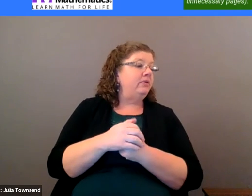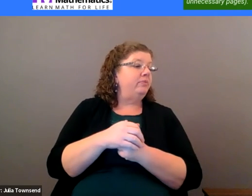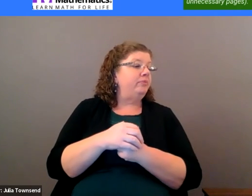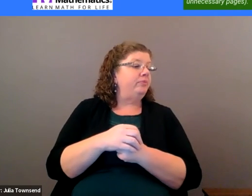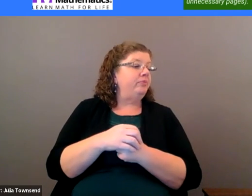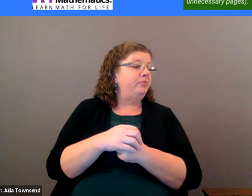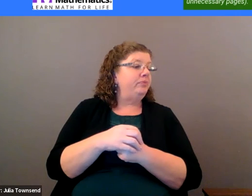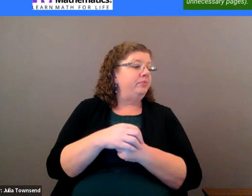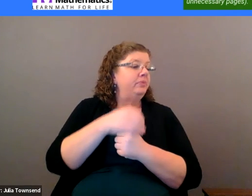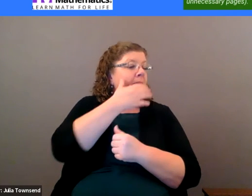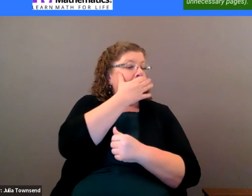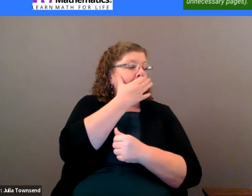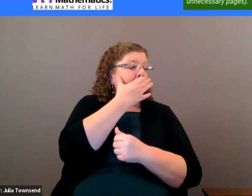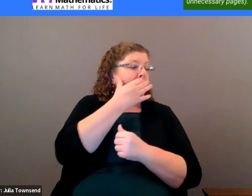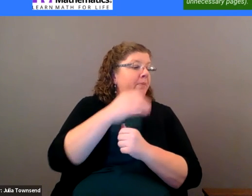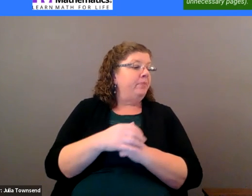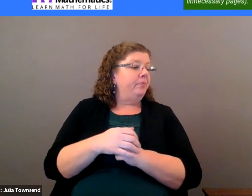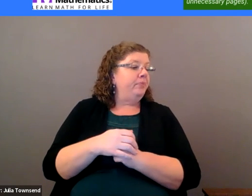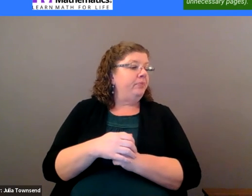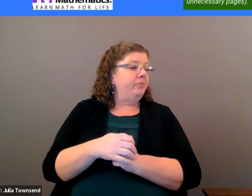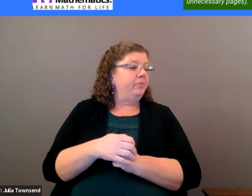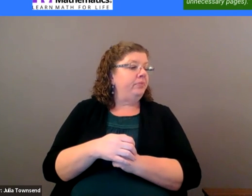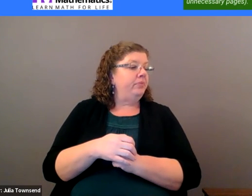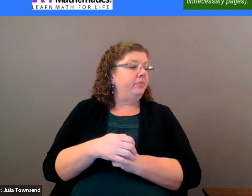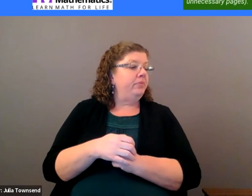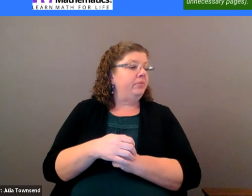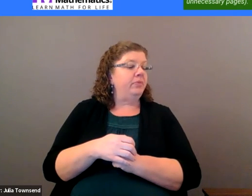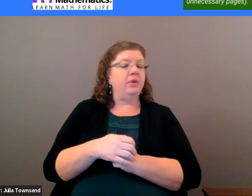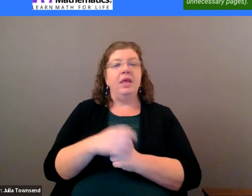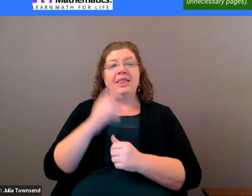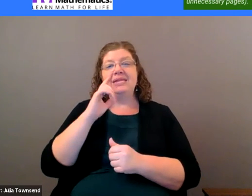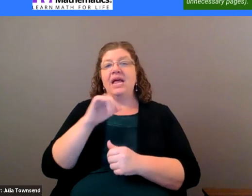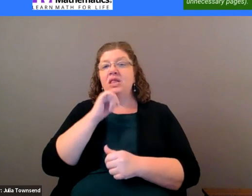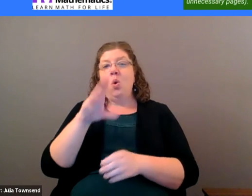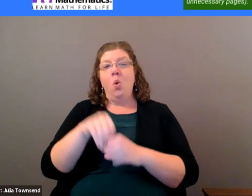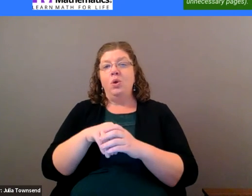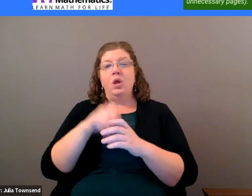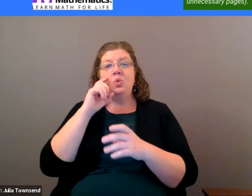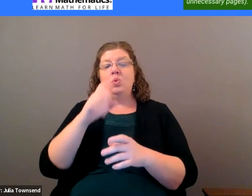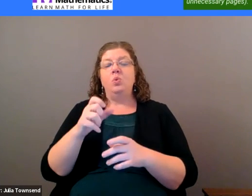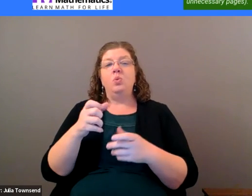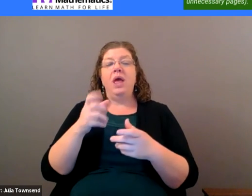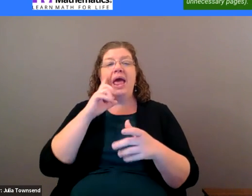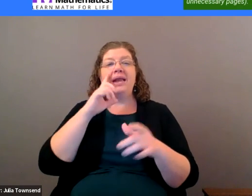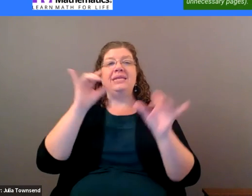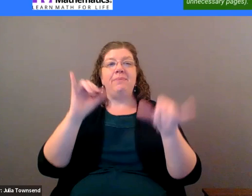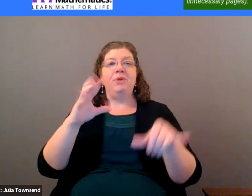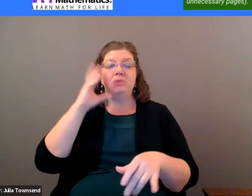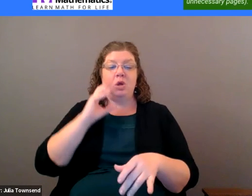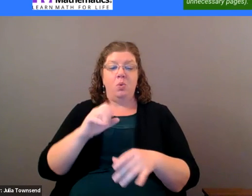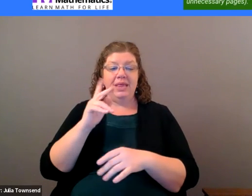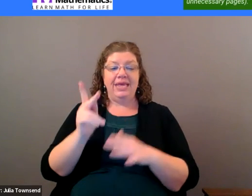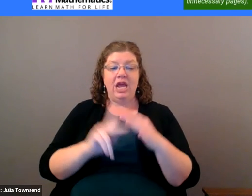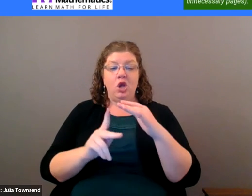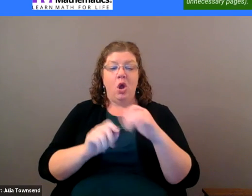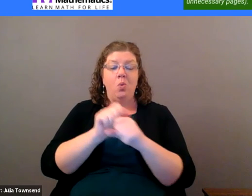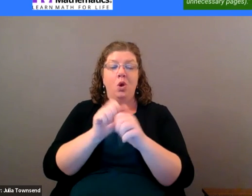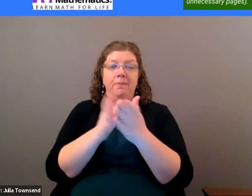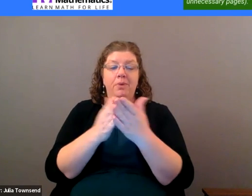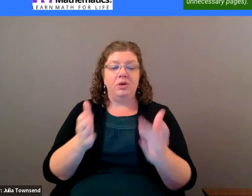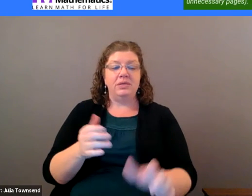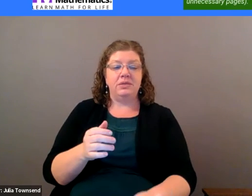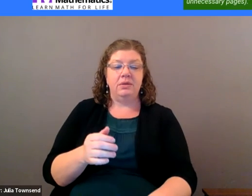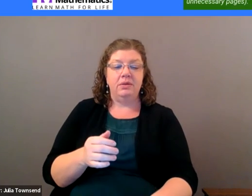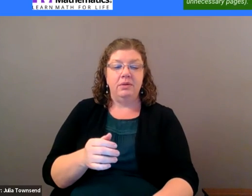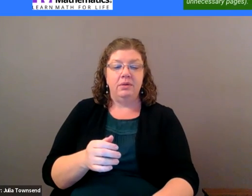se hayan hecho mucho más fácil de usar. Y pues este no es el único maestro que tuvo esta